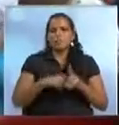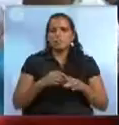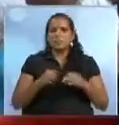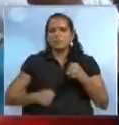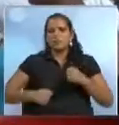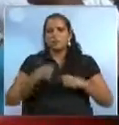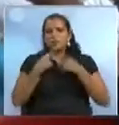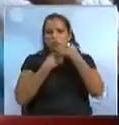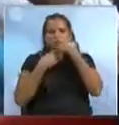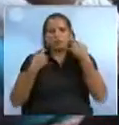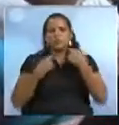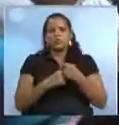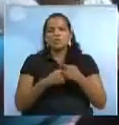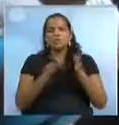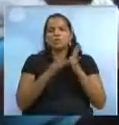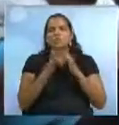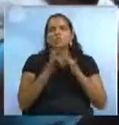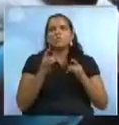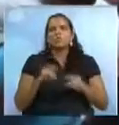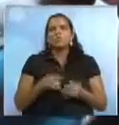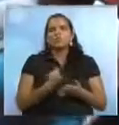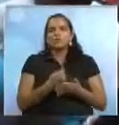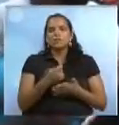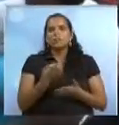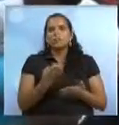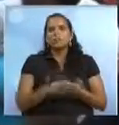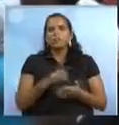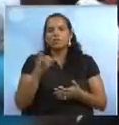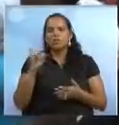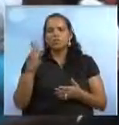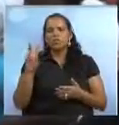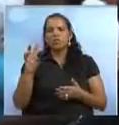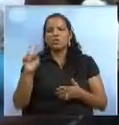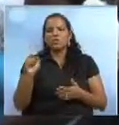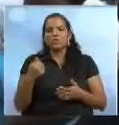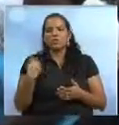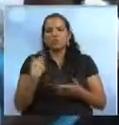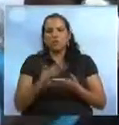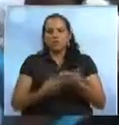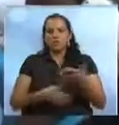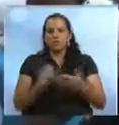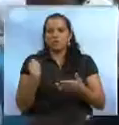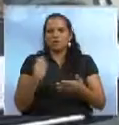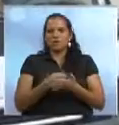abril, la plata del IVA, que por lo menos de la IVA, en vez de darnos papeles, que nos lo